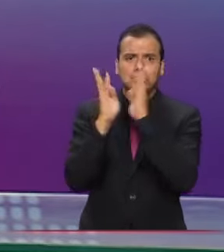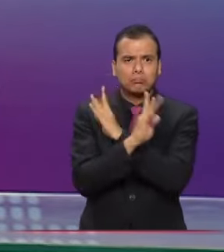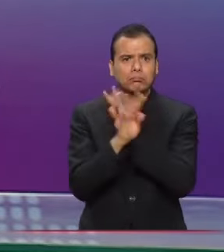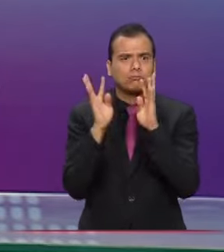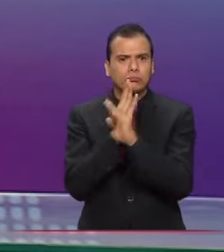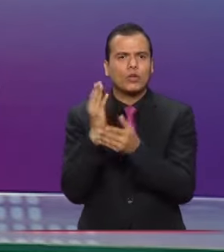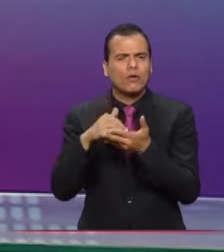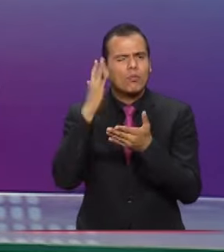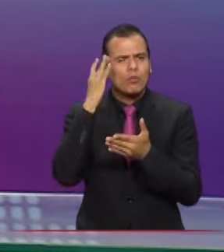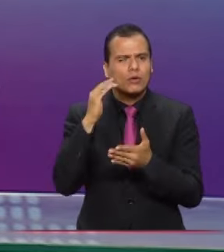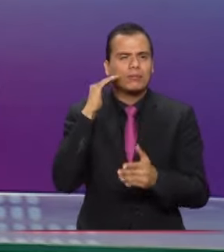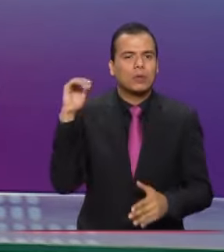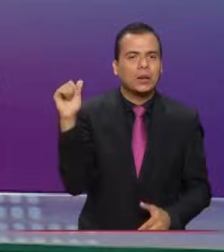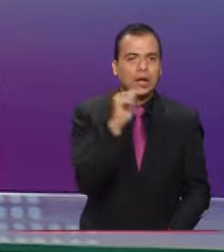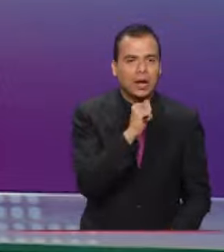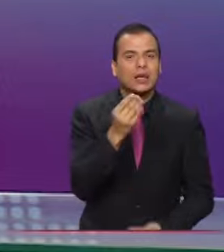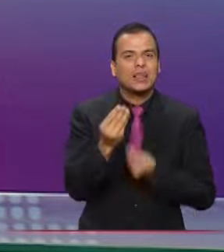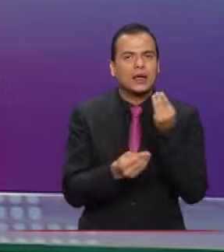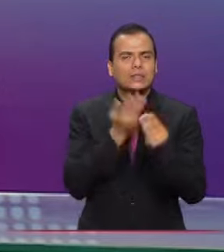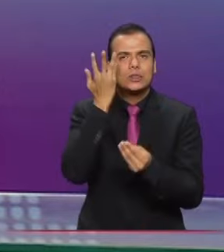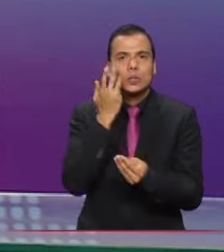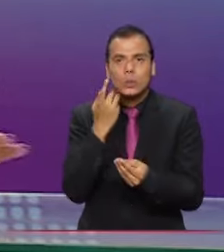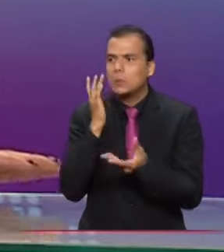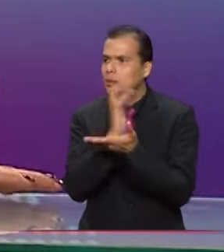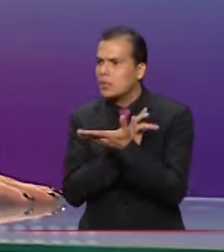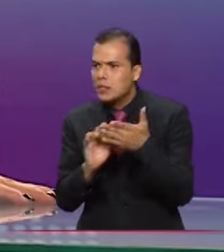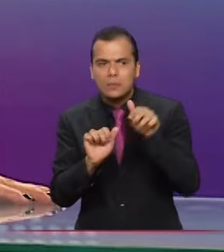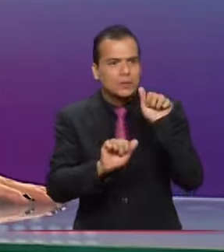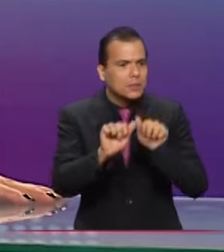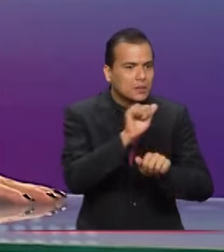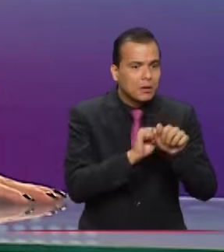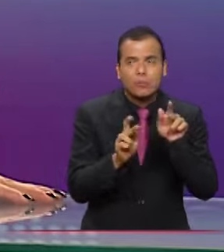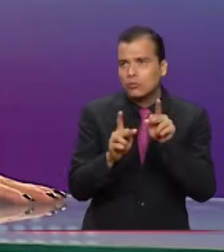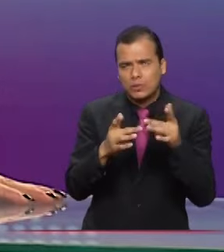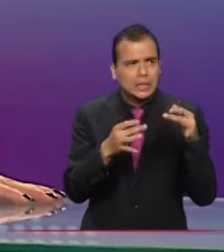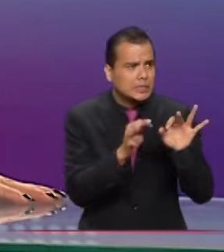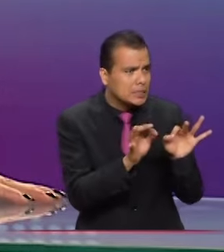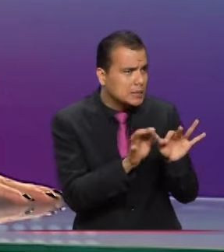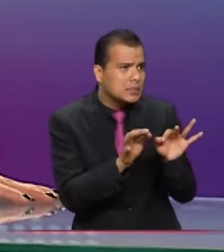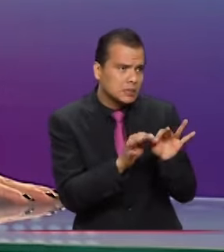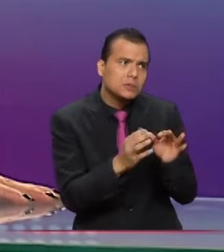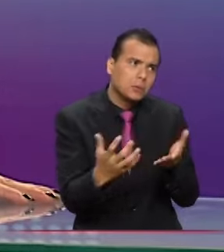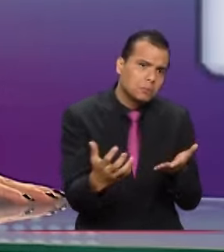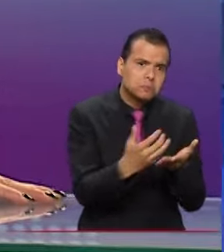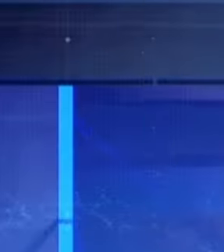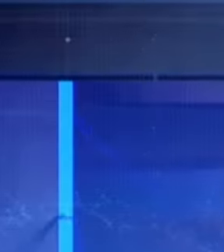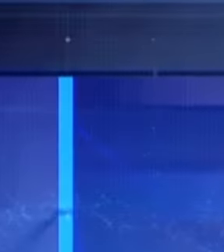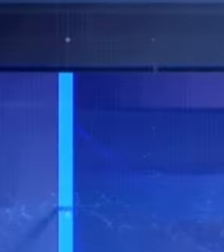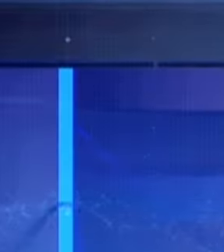la labor de un grupo de mujeres que lo limpian diariamente a cambio de aportes voluntarios.